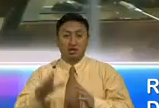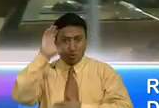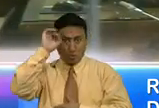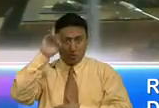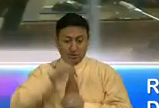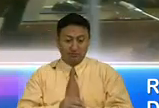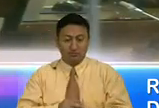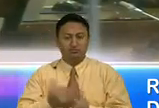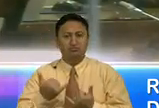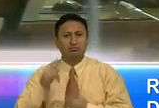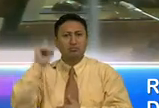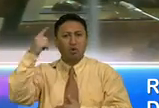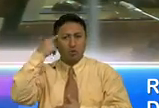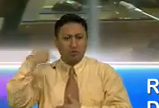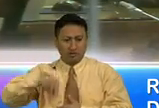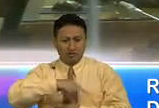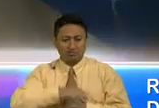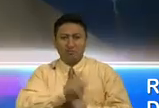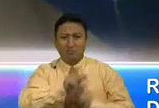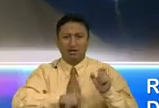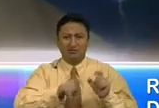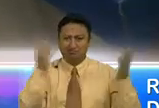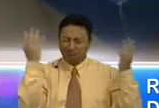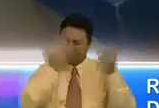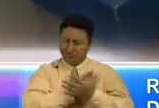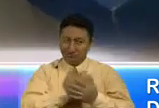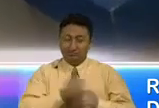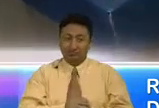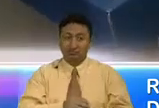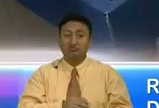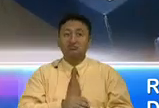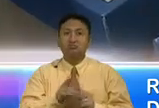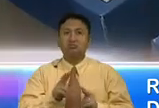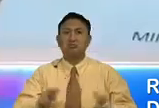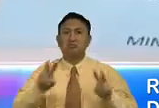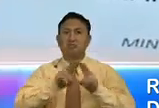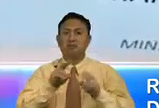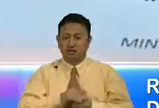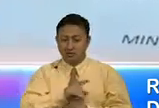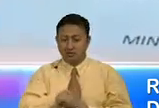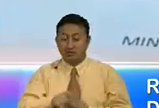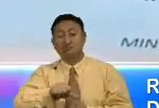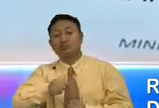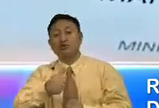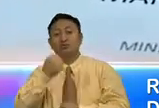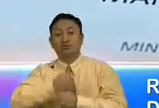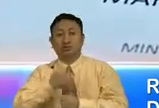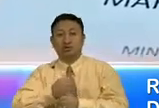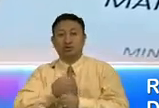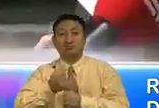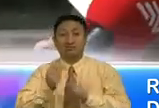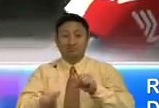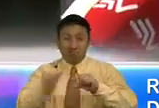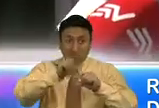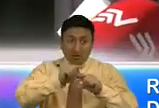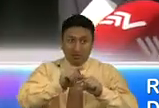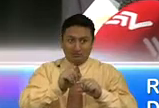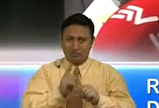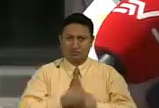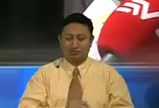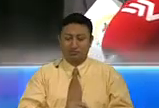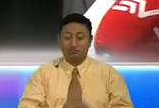régimen actual está confundiendo a la ciudadanía, pues los costos se refieren a obras complementarias y no a sobreprecios. Hoy un